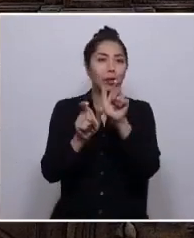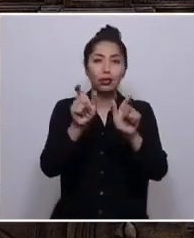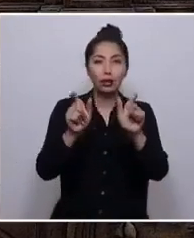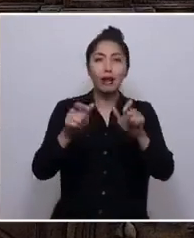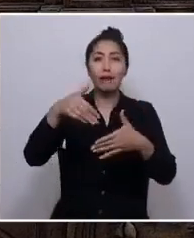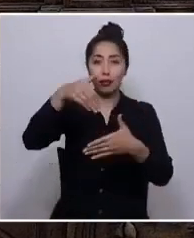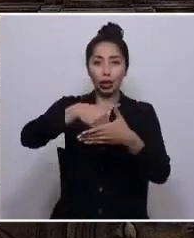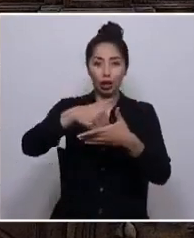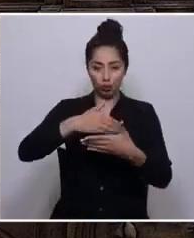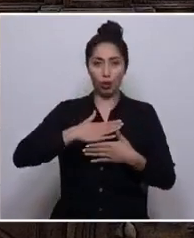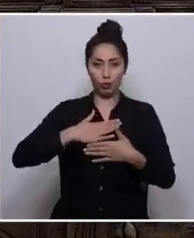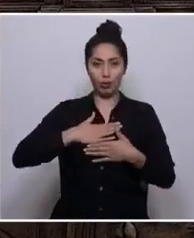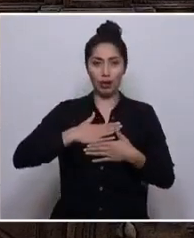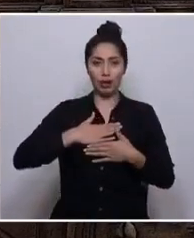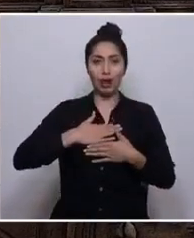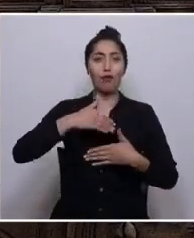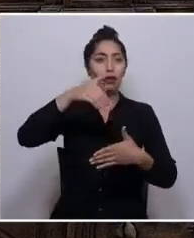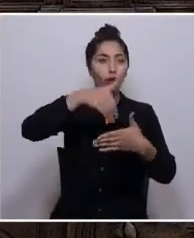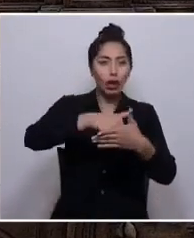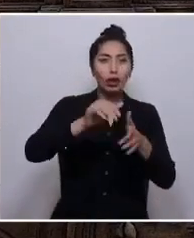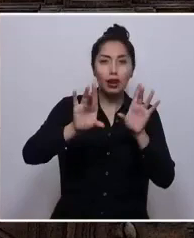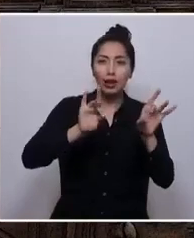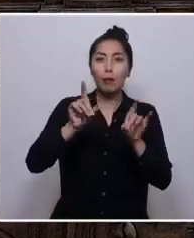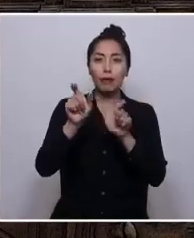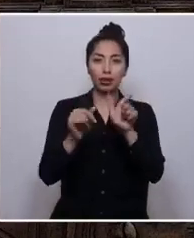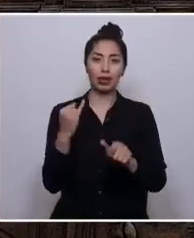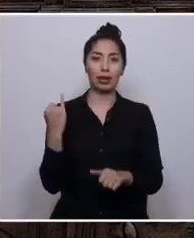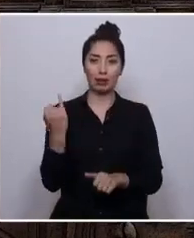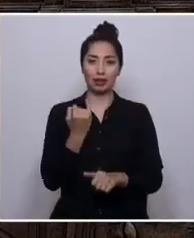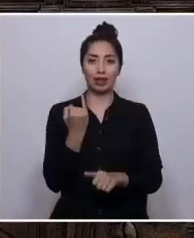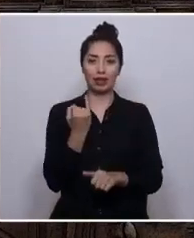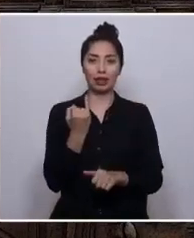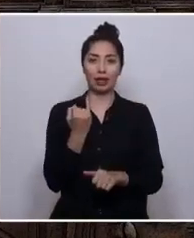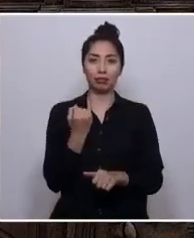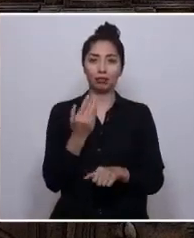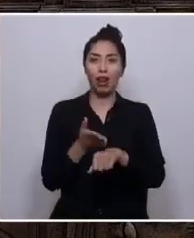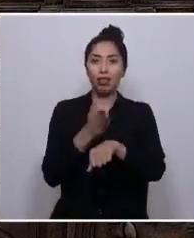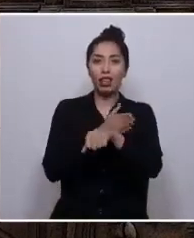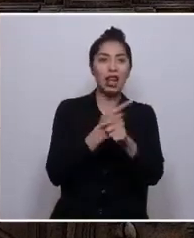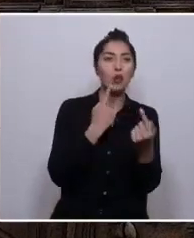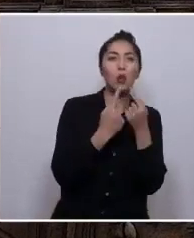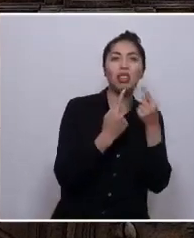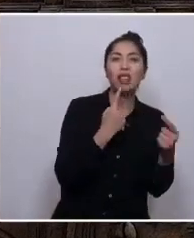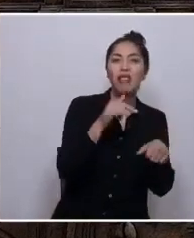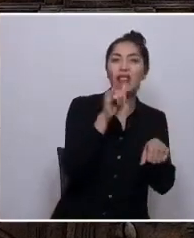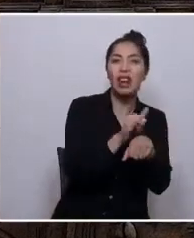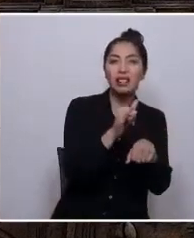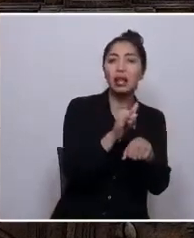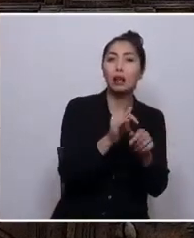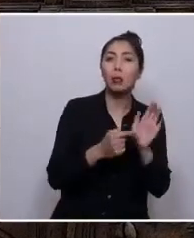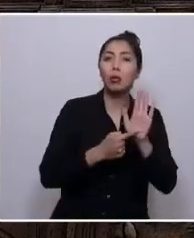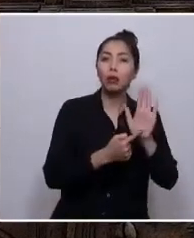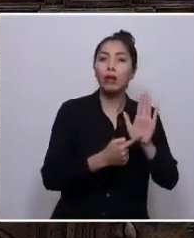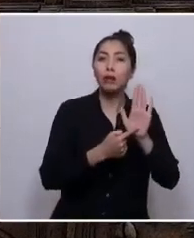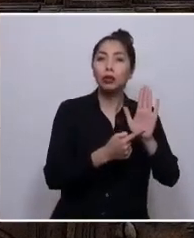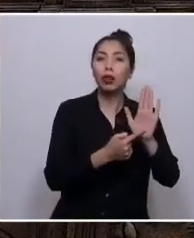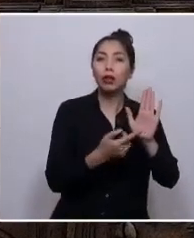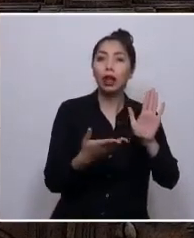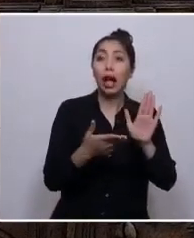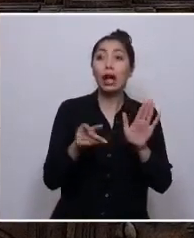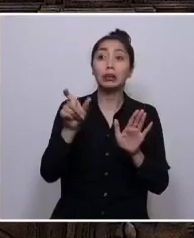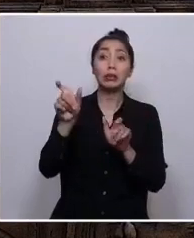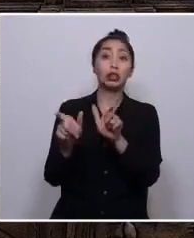que votaron por independientes disputando la influencia de falsas encuestas que mostraron hasta el final que de tener suerte